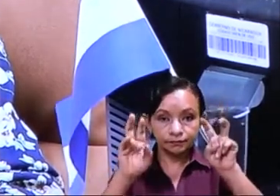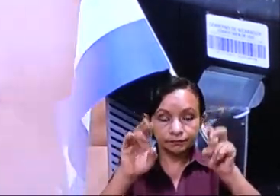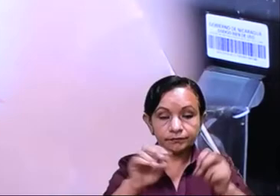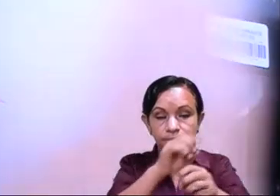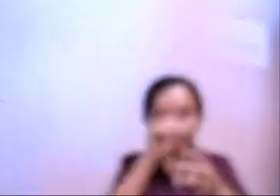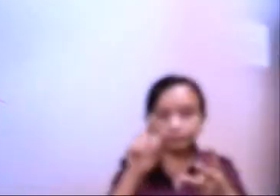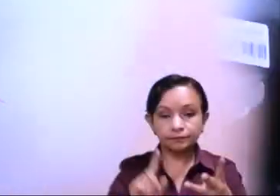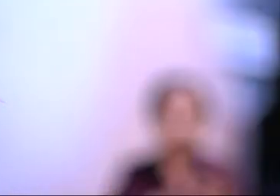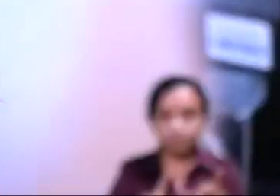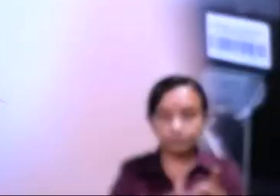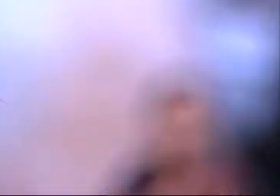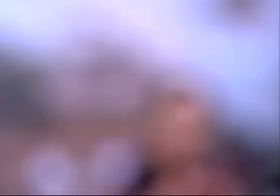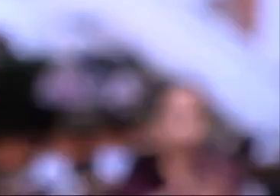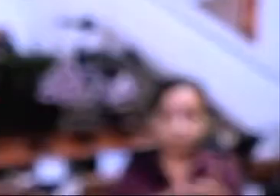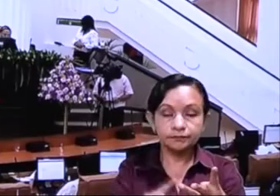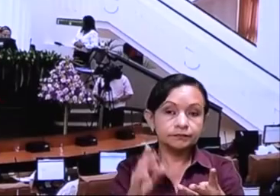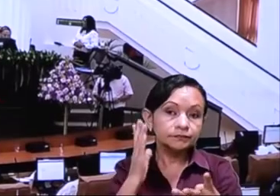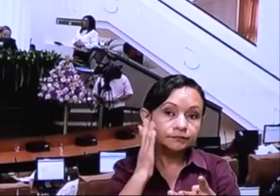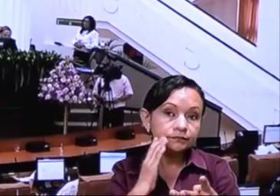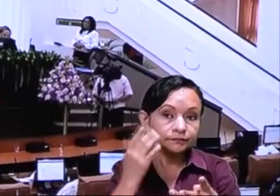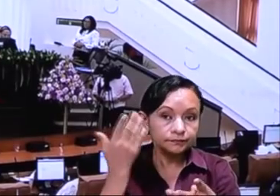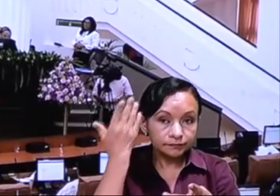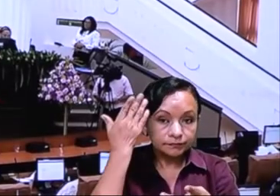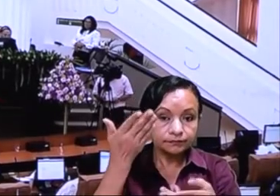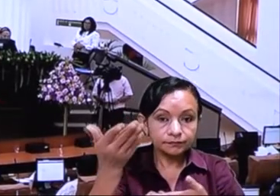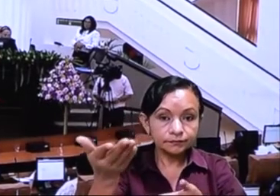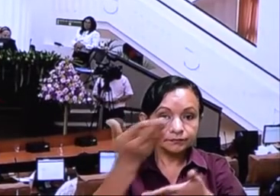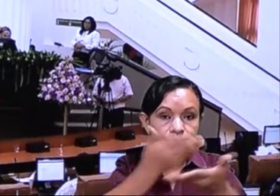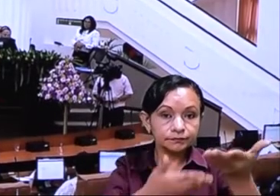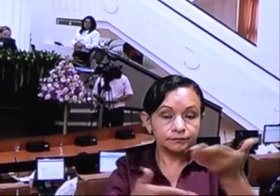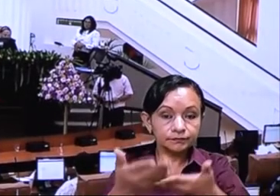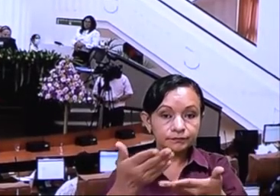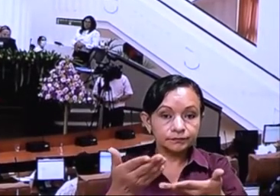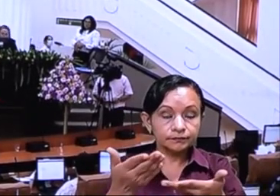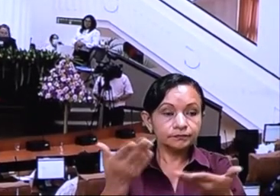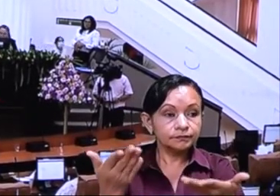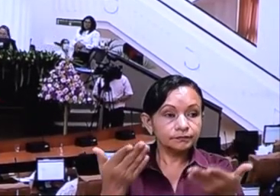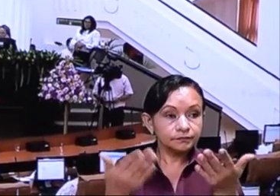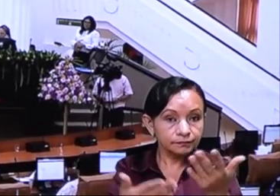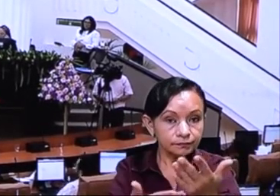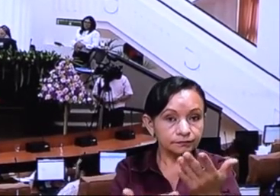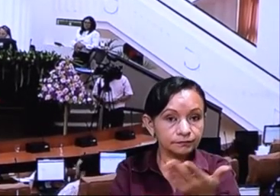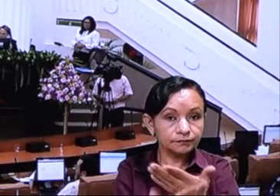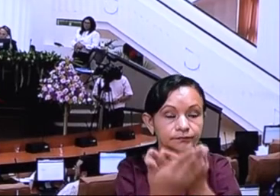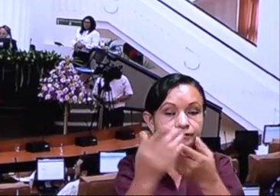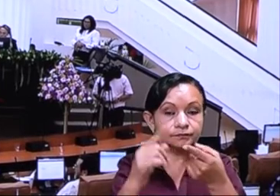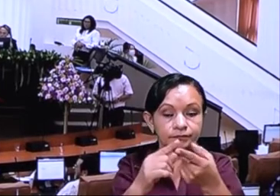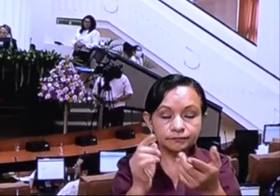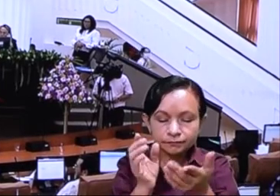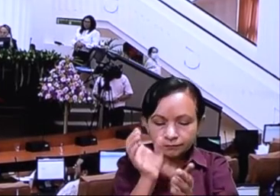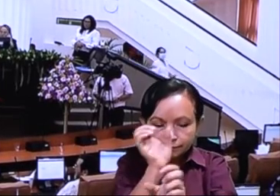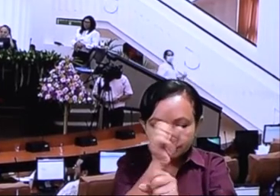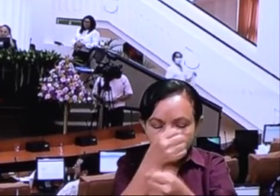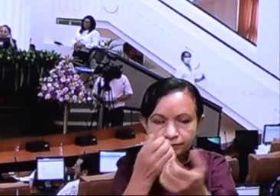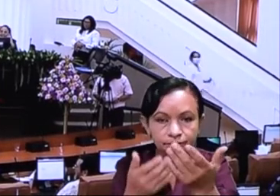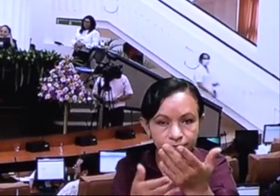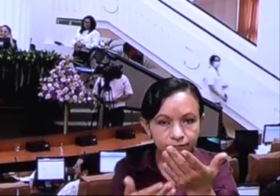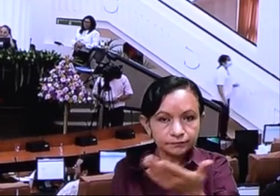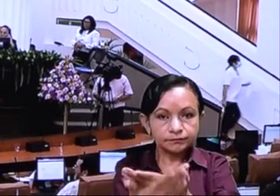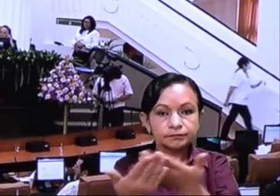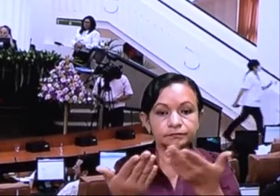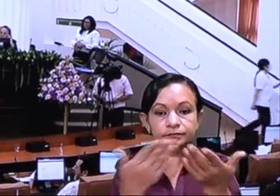3. Intercambio de conocimiento en nanotecnología y biotecnología